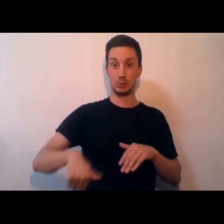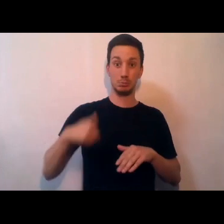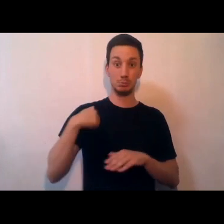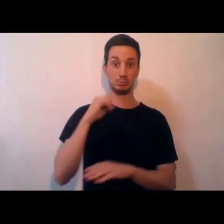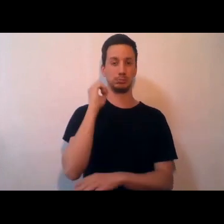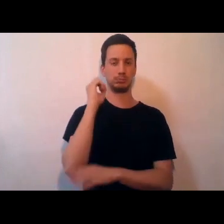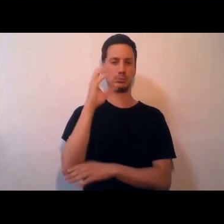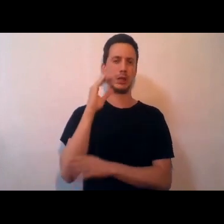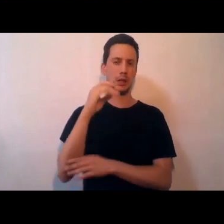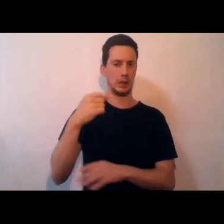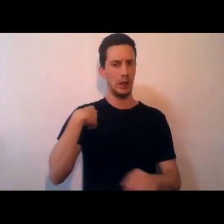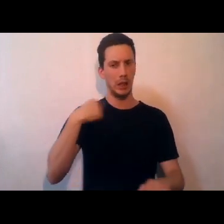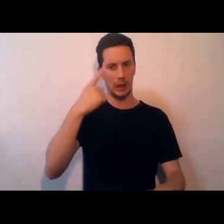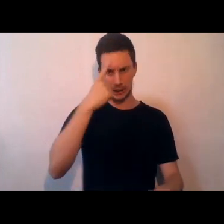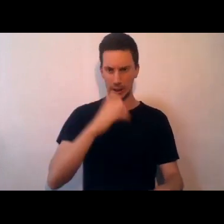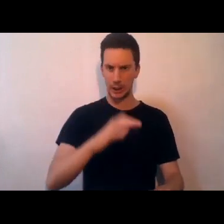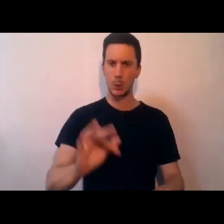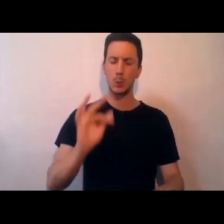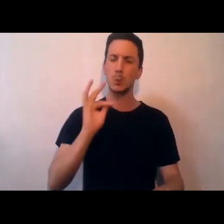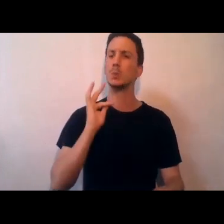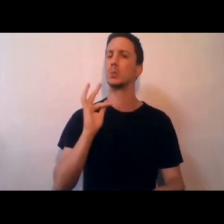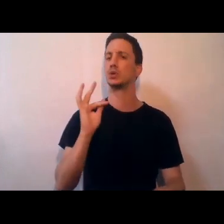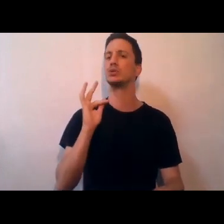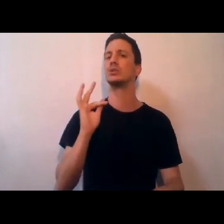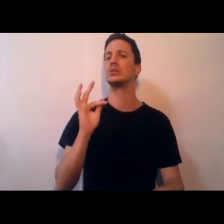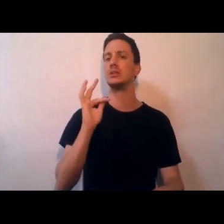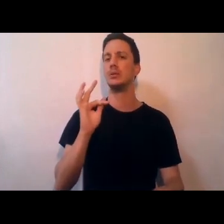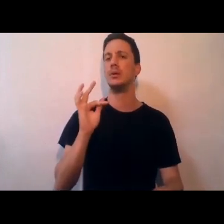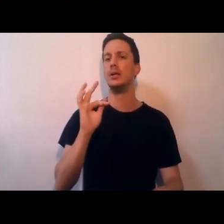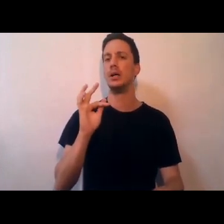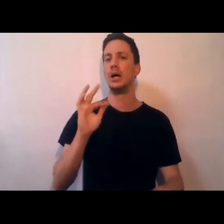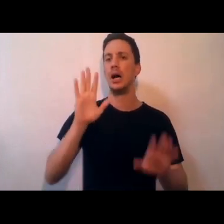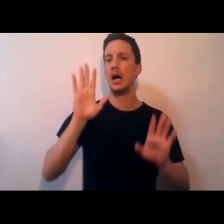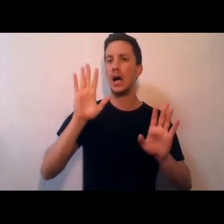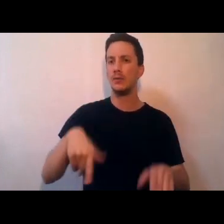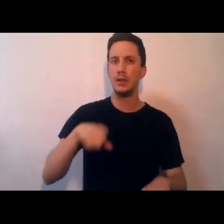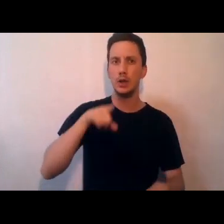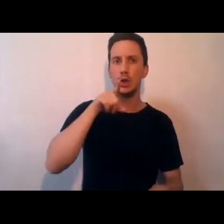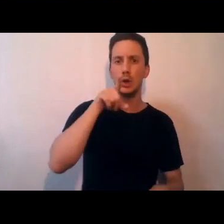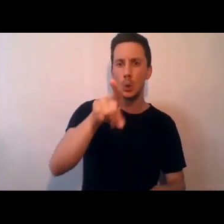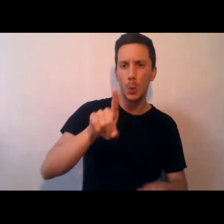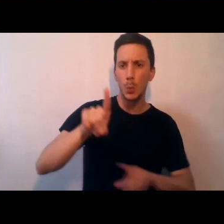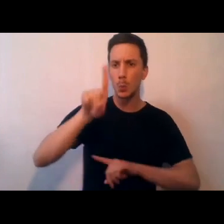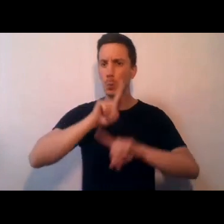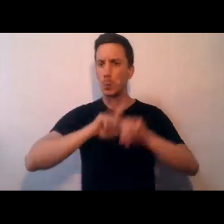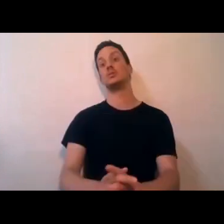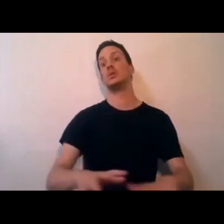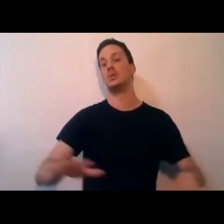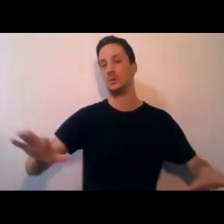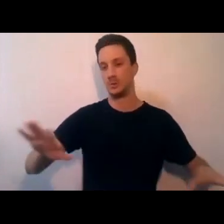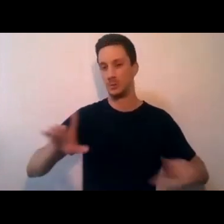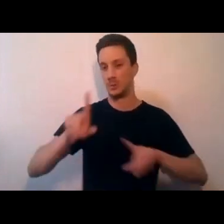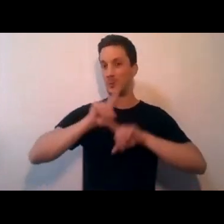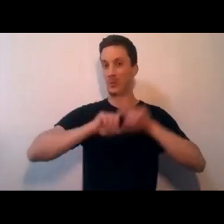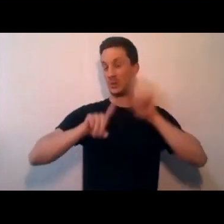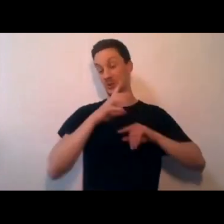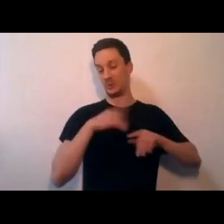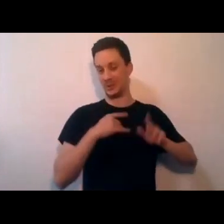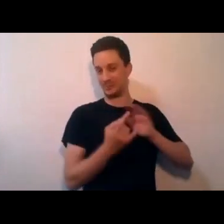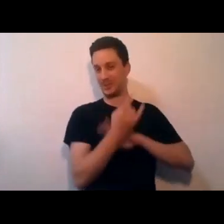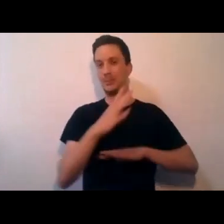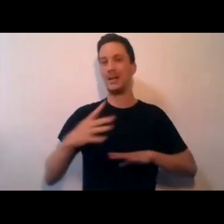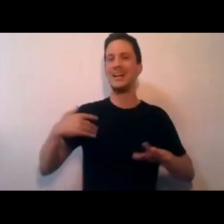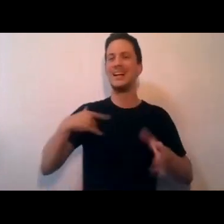sea útil y os resuelva conflictos o dudas. Bueno, ¿qué tiene mi hijo en